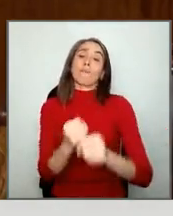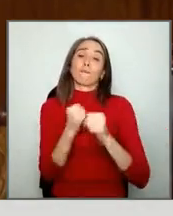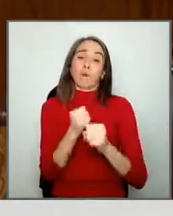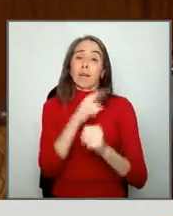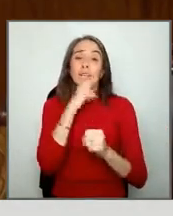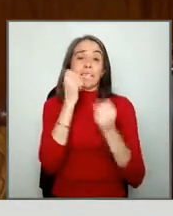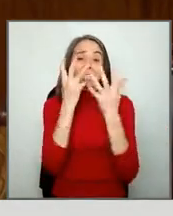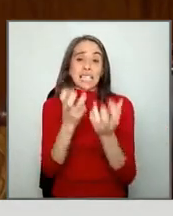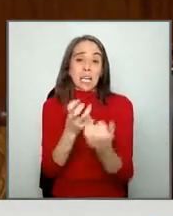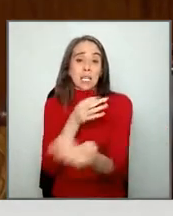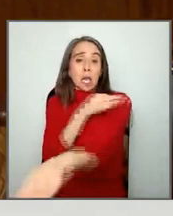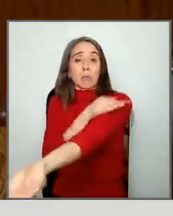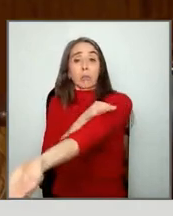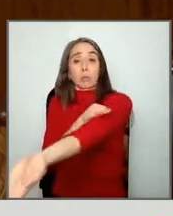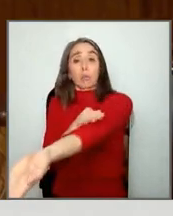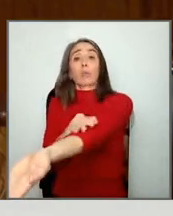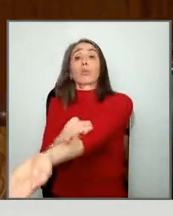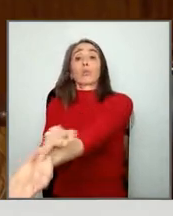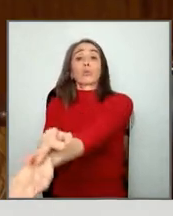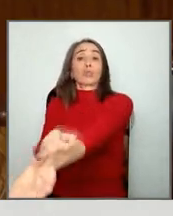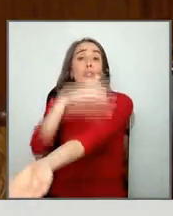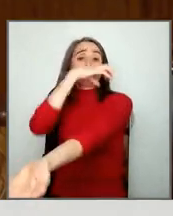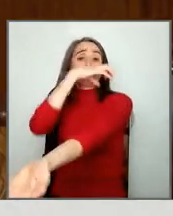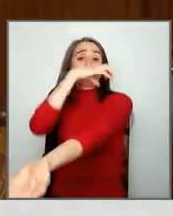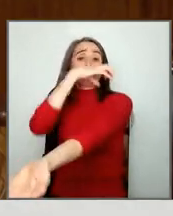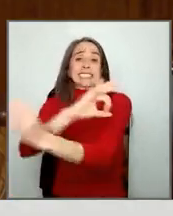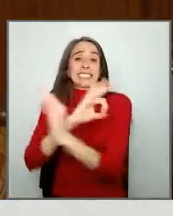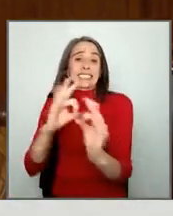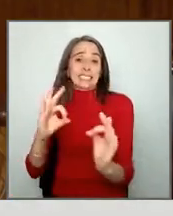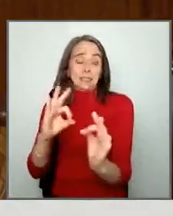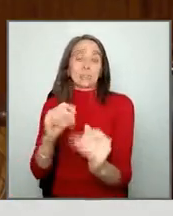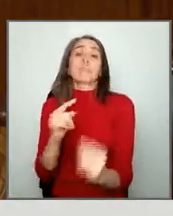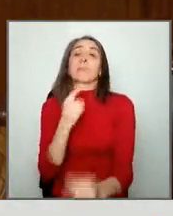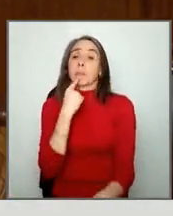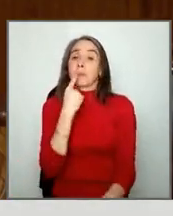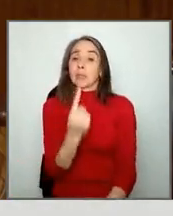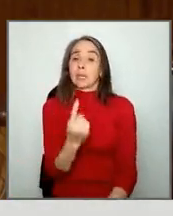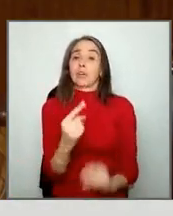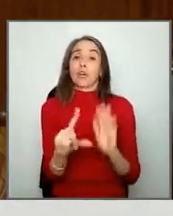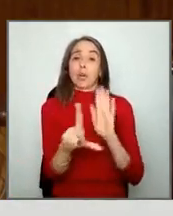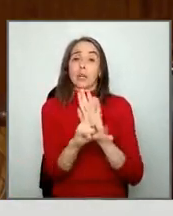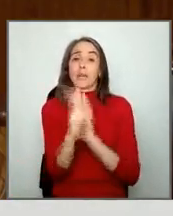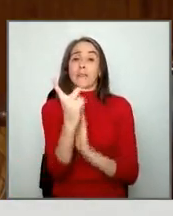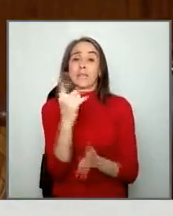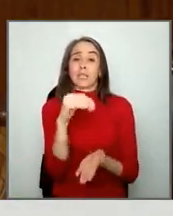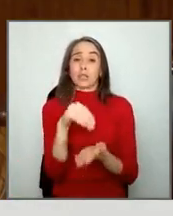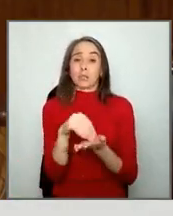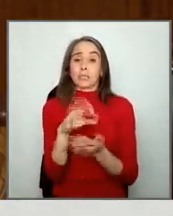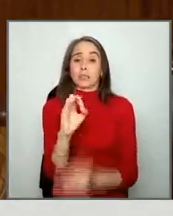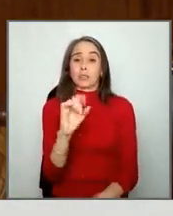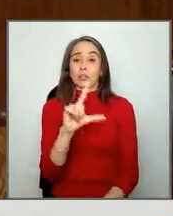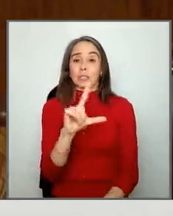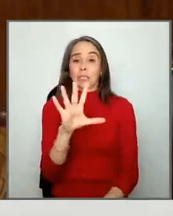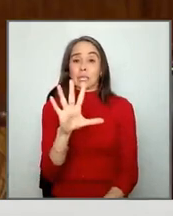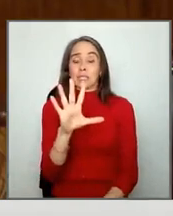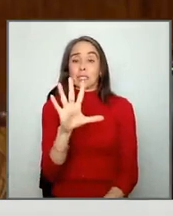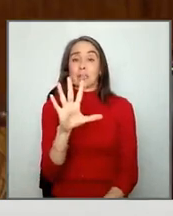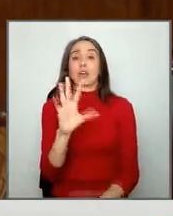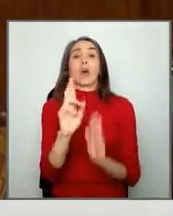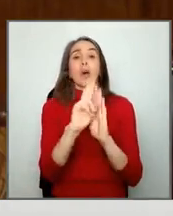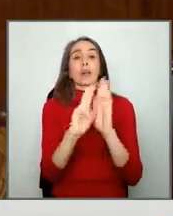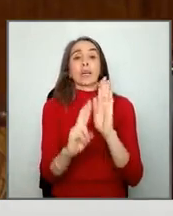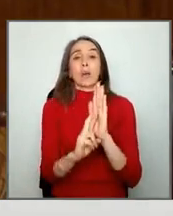territorio entre otras materias destacó que la ley número 21.075 que regula la recolección